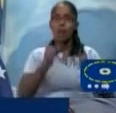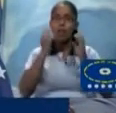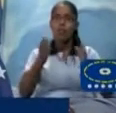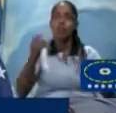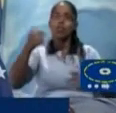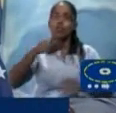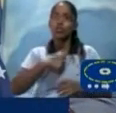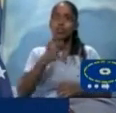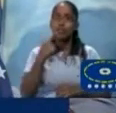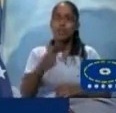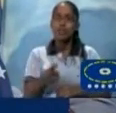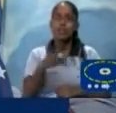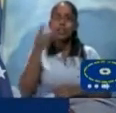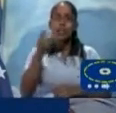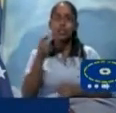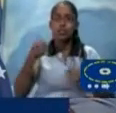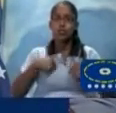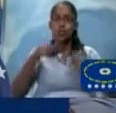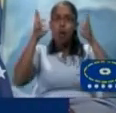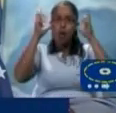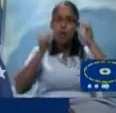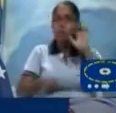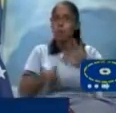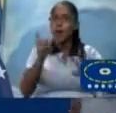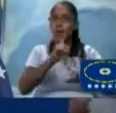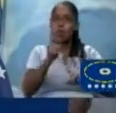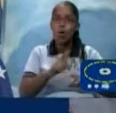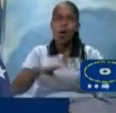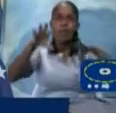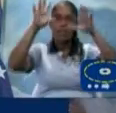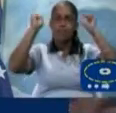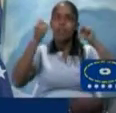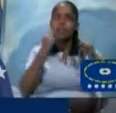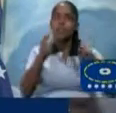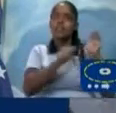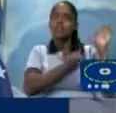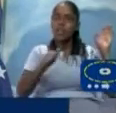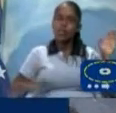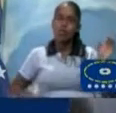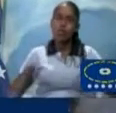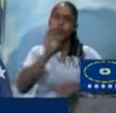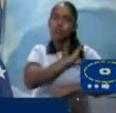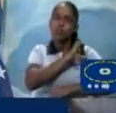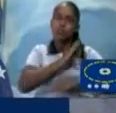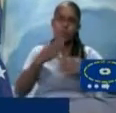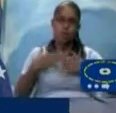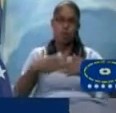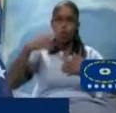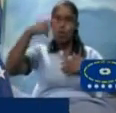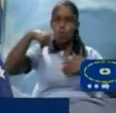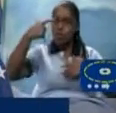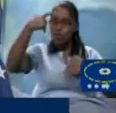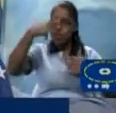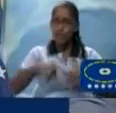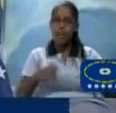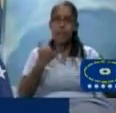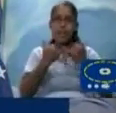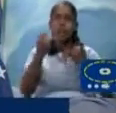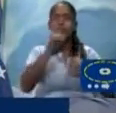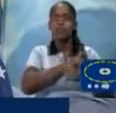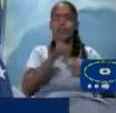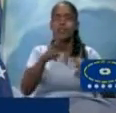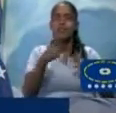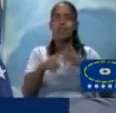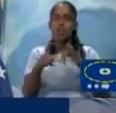Yo, dice acá Daniel, yo oí, mas no entendí. Y dije, Señor mío, ¿cuándo será el fin de estas